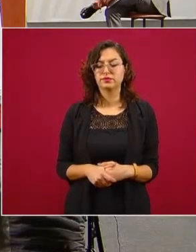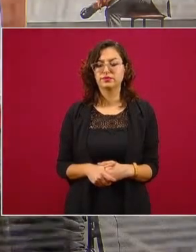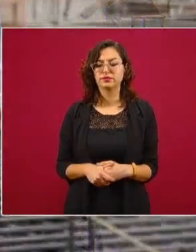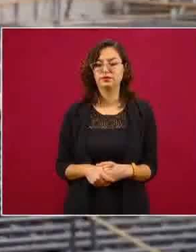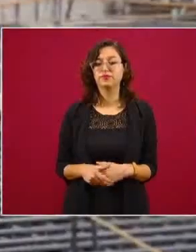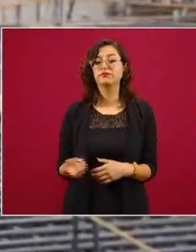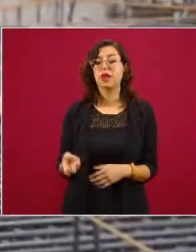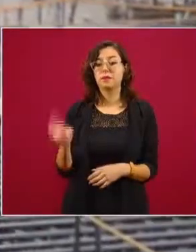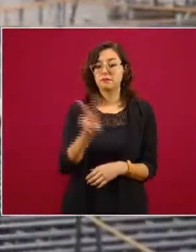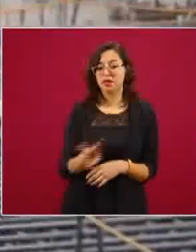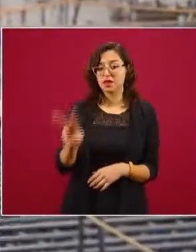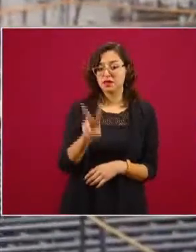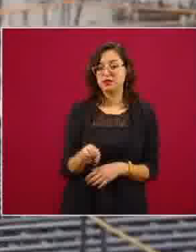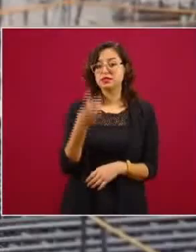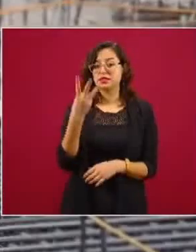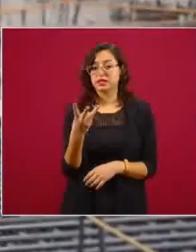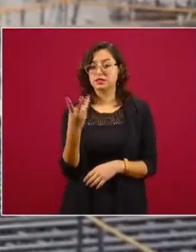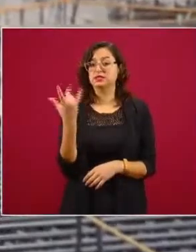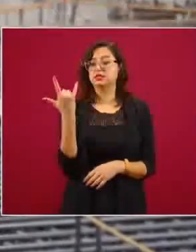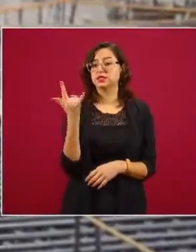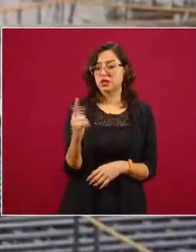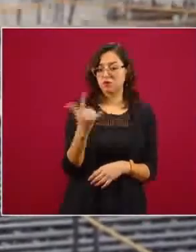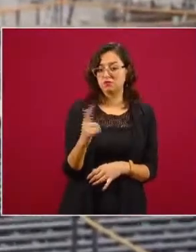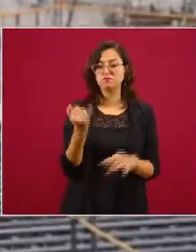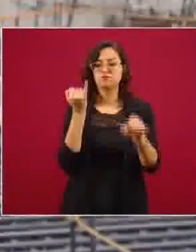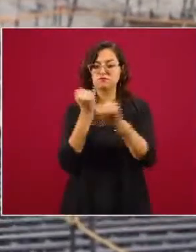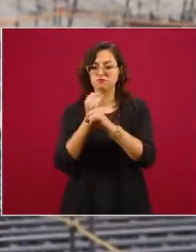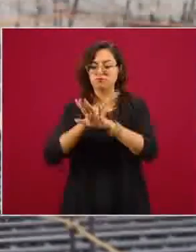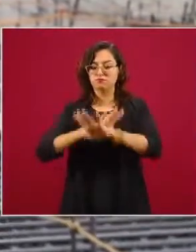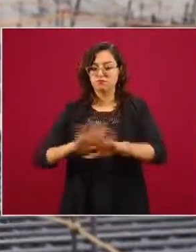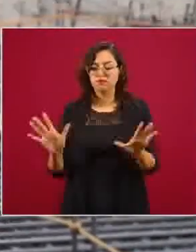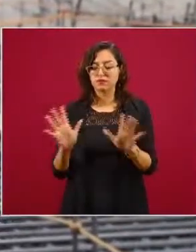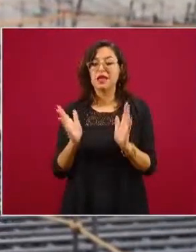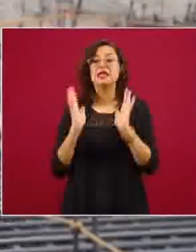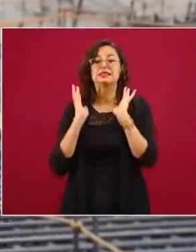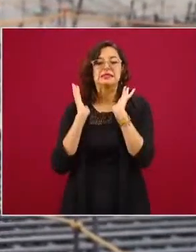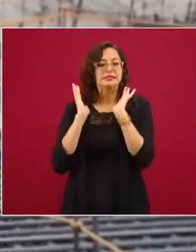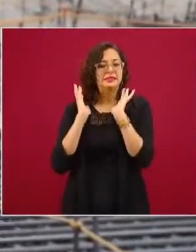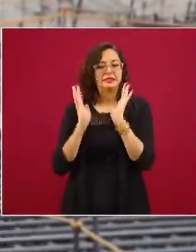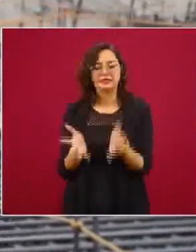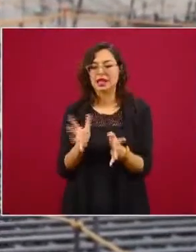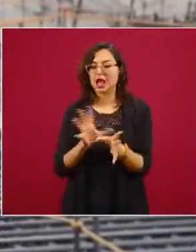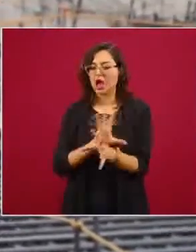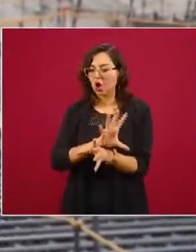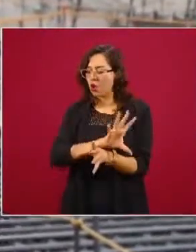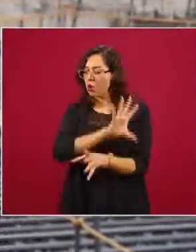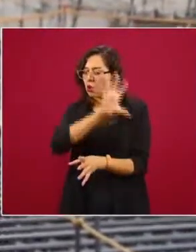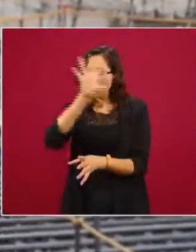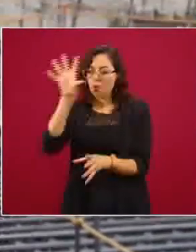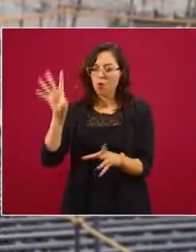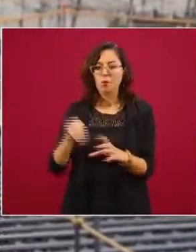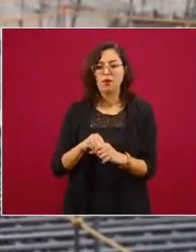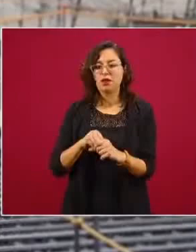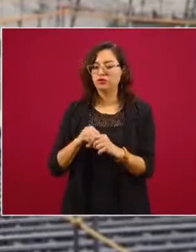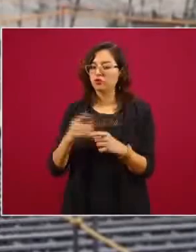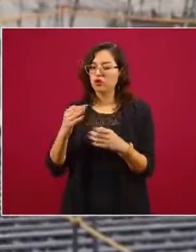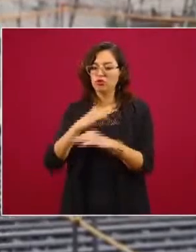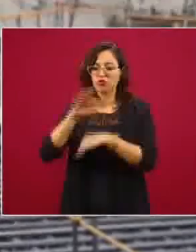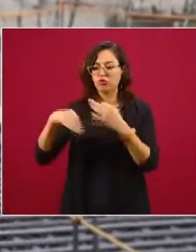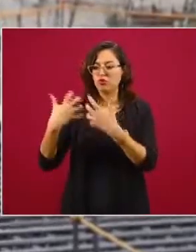Es viernes 3 de julio, vamos a pasar el reporte. Ya terminamos todas las pilas de la planta